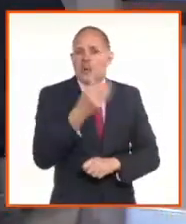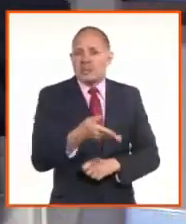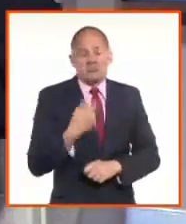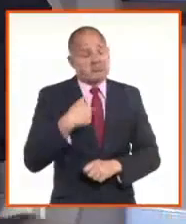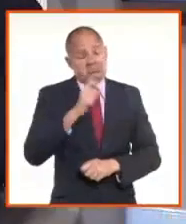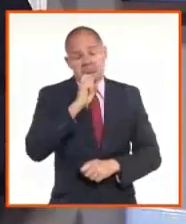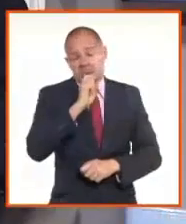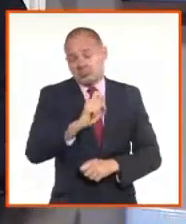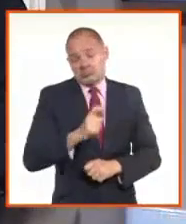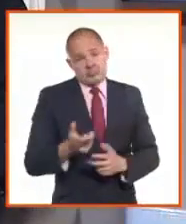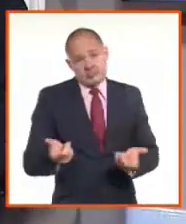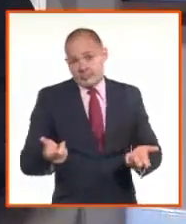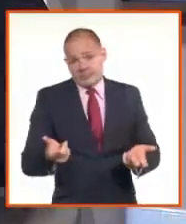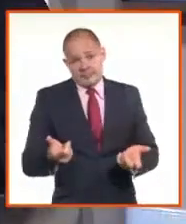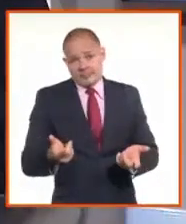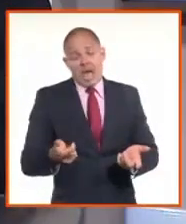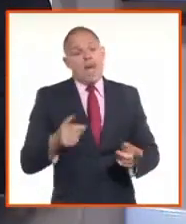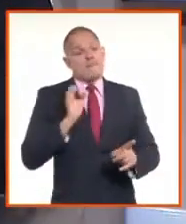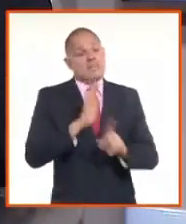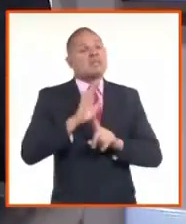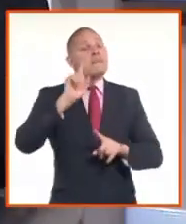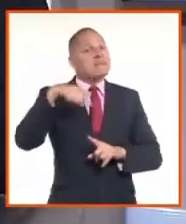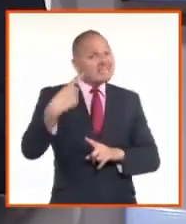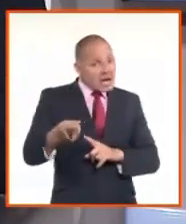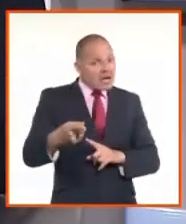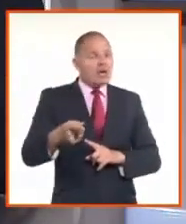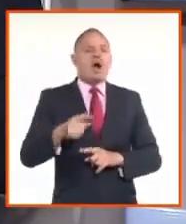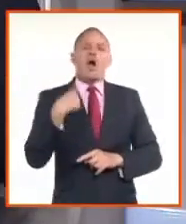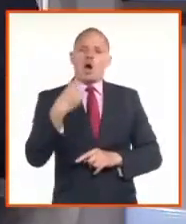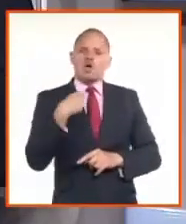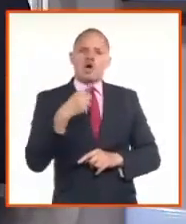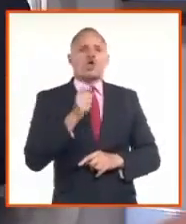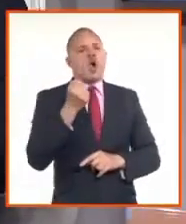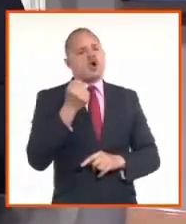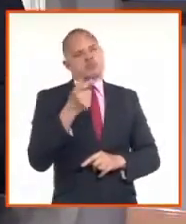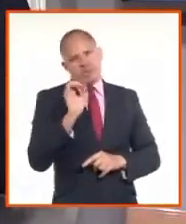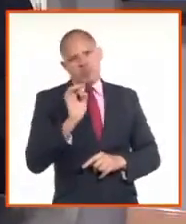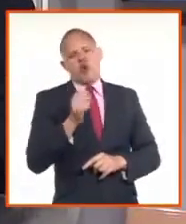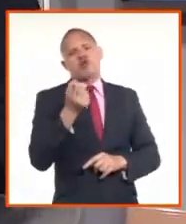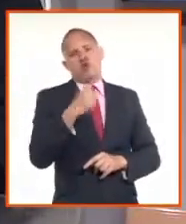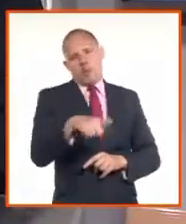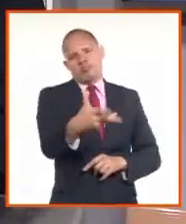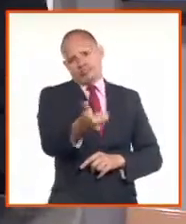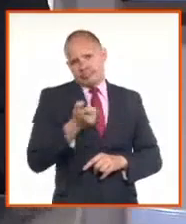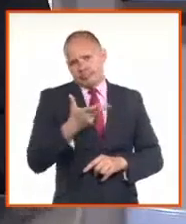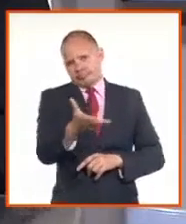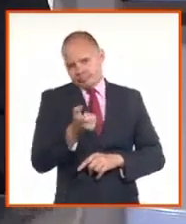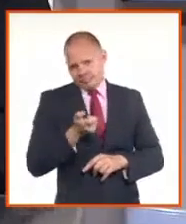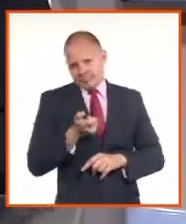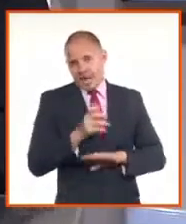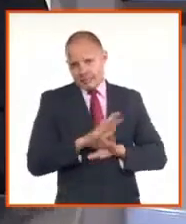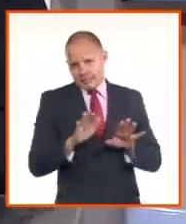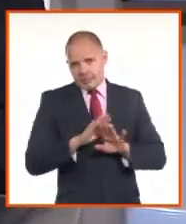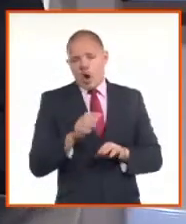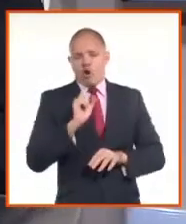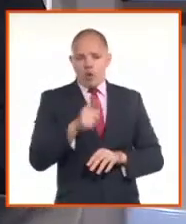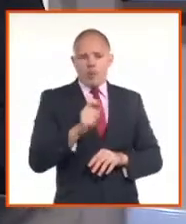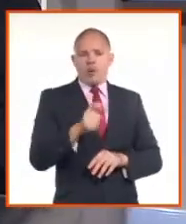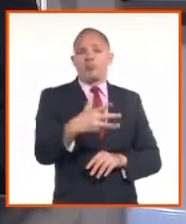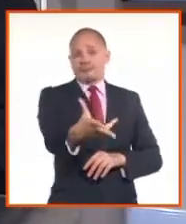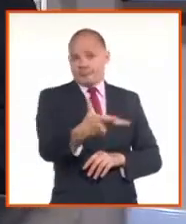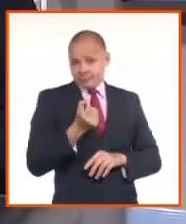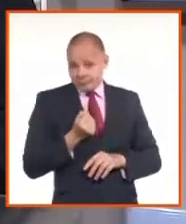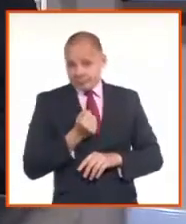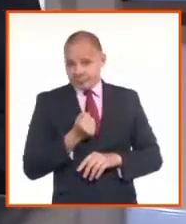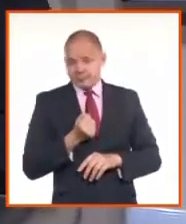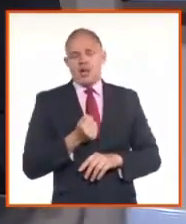también en el ordenamiento de los mercados y repito lo esencial es que las ofertas en moneda nacional que es la que da el incentivo a que tu